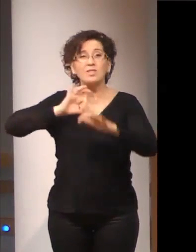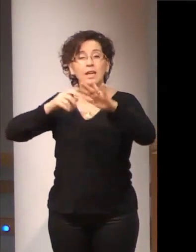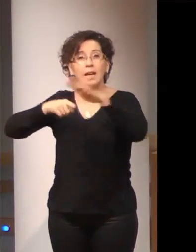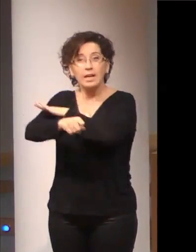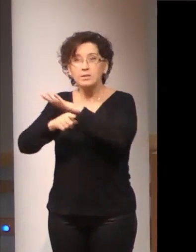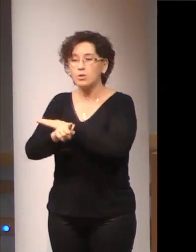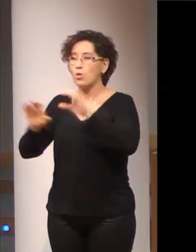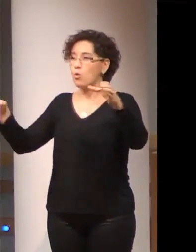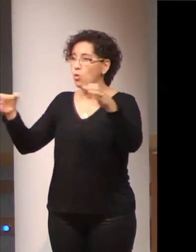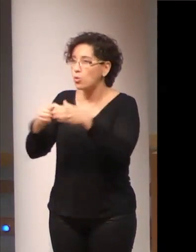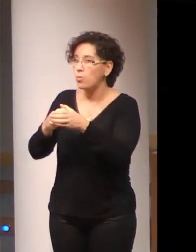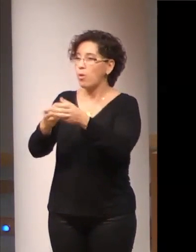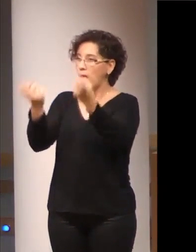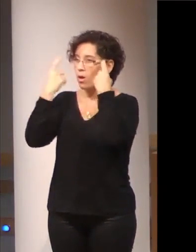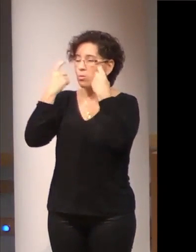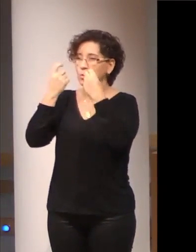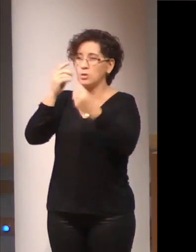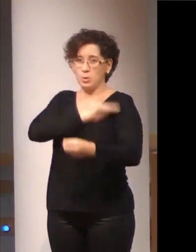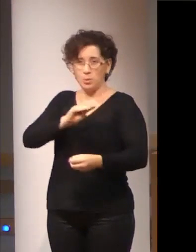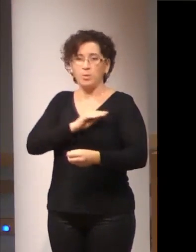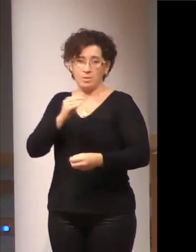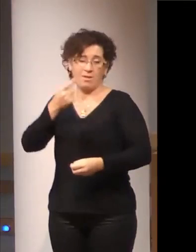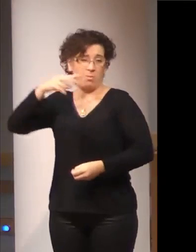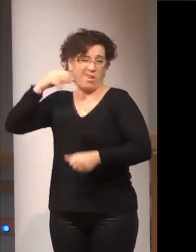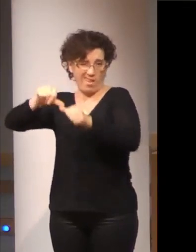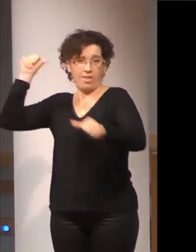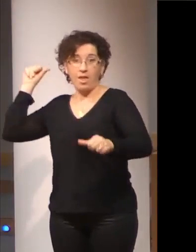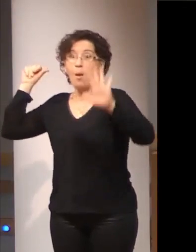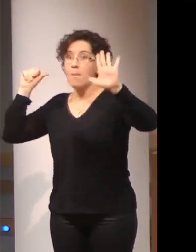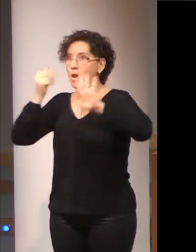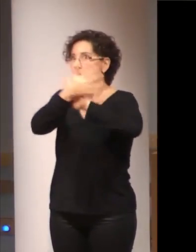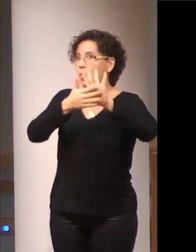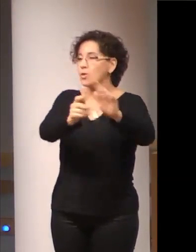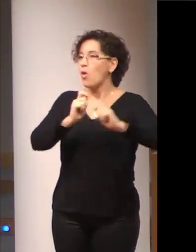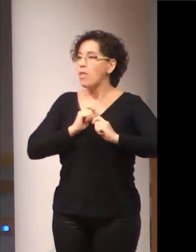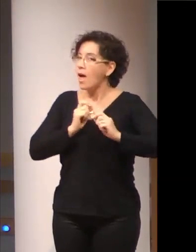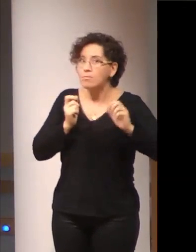grupos formativos muy numerosos, pero la lengua de signos española presenta retos particulares.